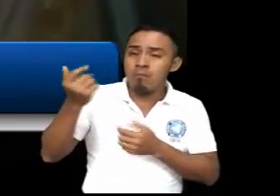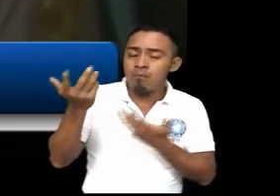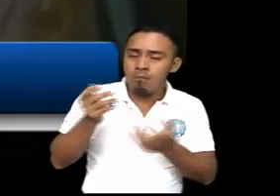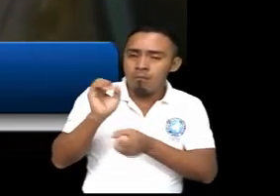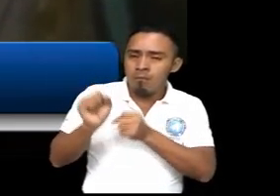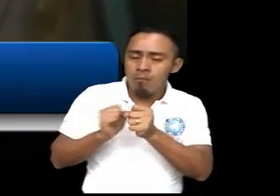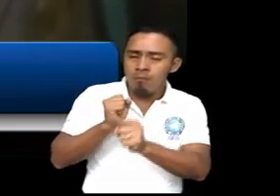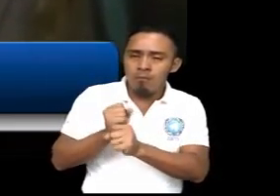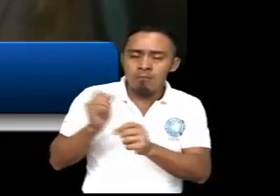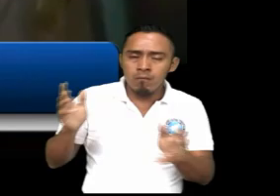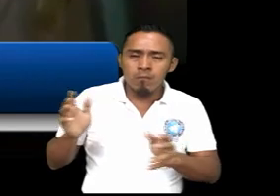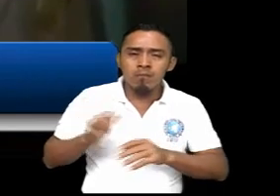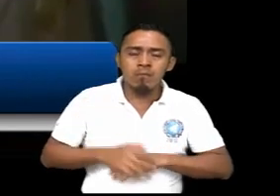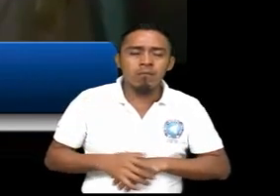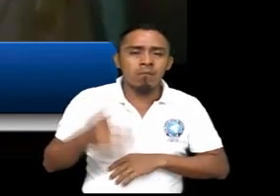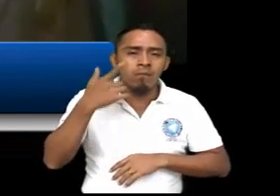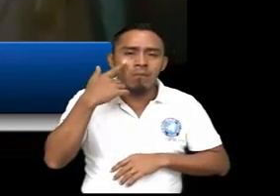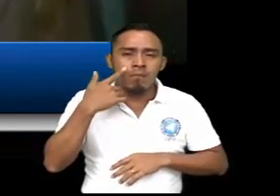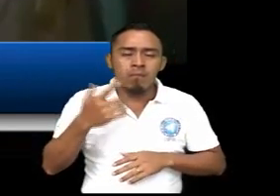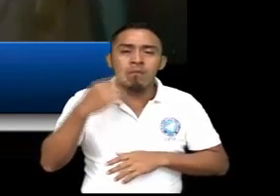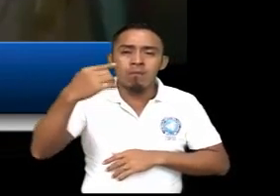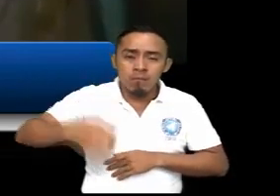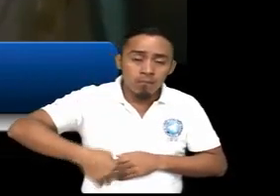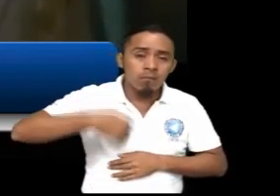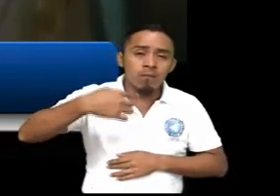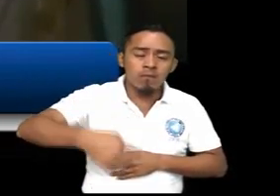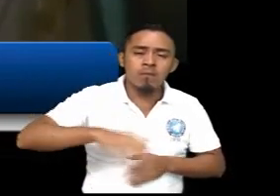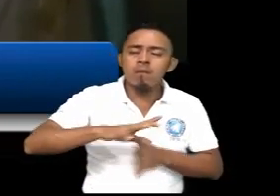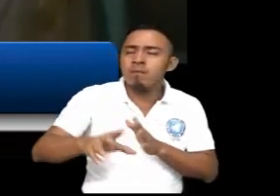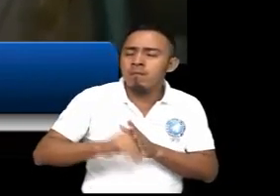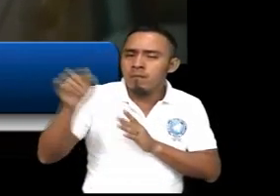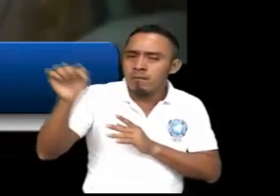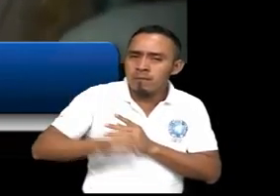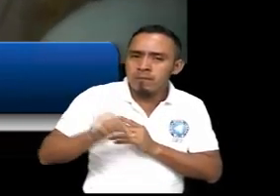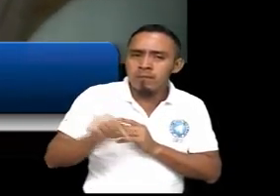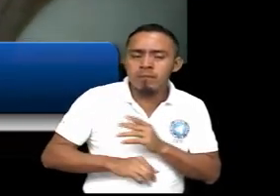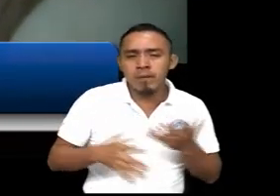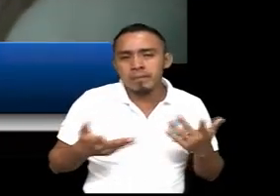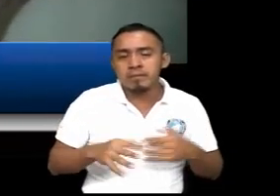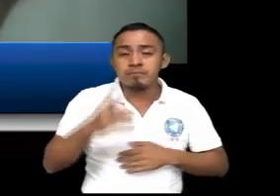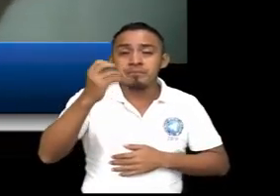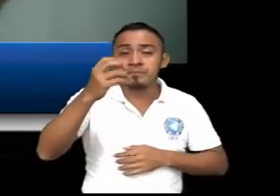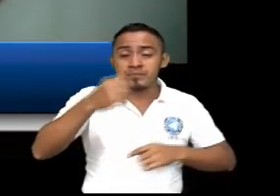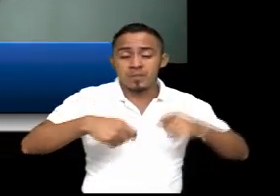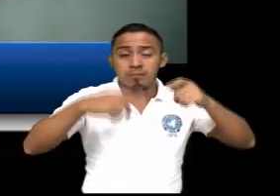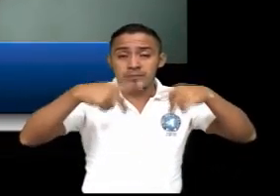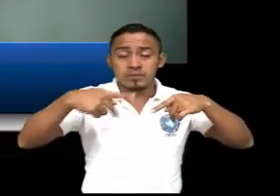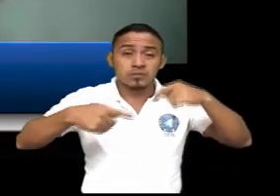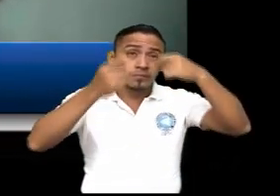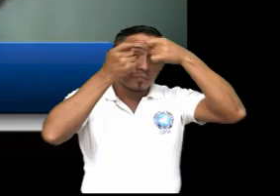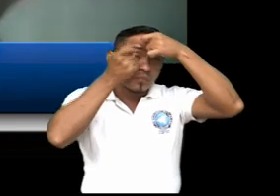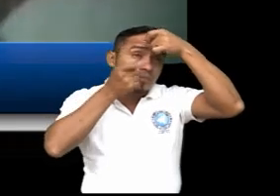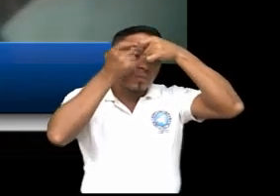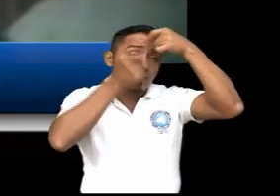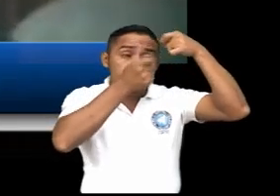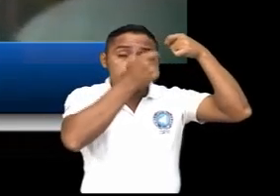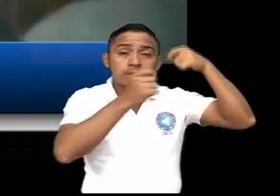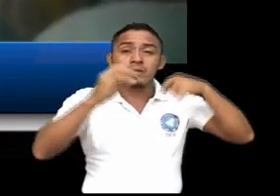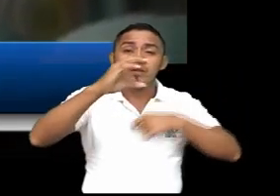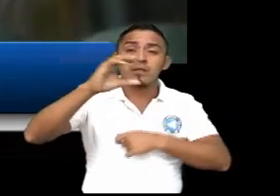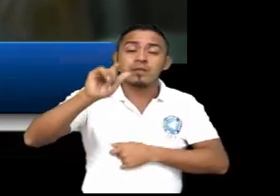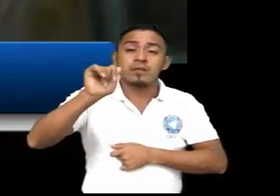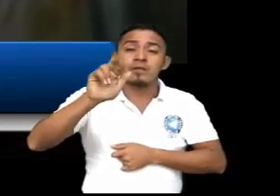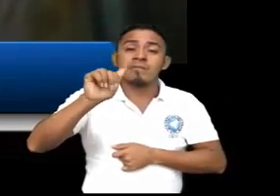caso. Imagínate que a diario, por ejemplo, ¿cuántas operan? Aproximadamente operamos 20 cataratas. 20 cataratas. Y todos son pacientes